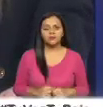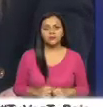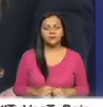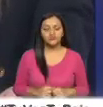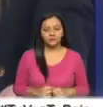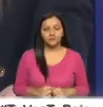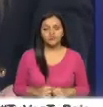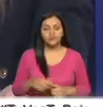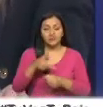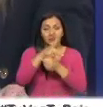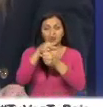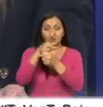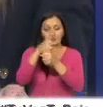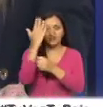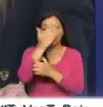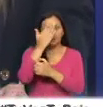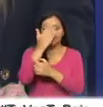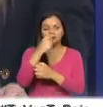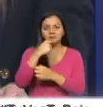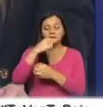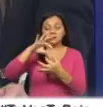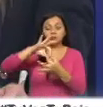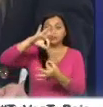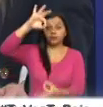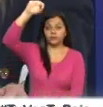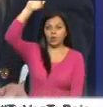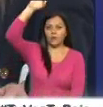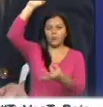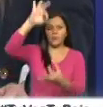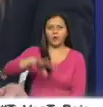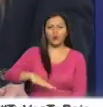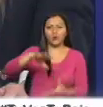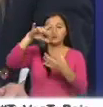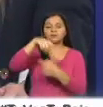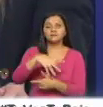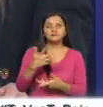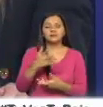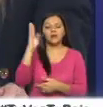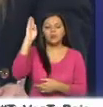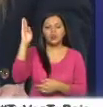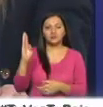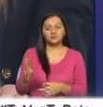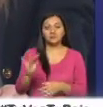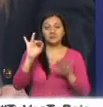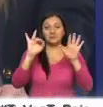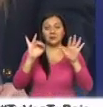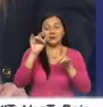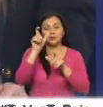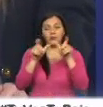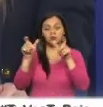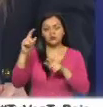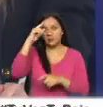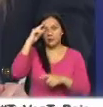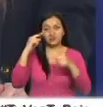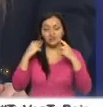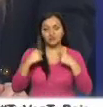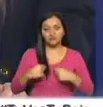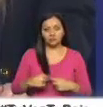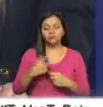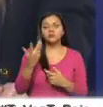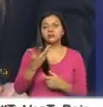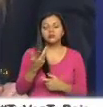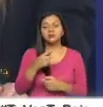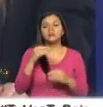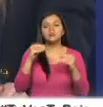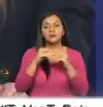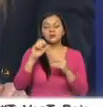Una cámara de televisión se desprendió de un cable metálico que la sostenía y dejó al menos 7 heridos en Río de Janeiro, mientras que